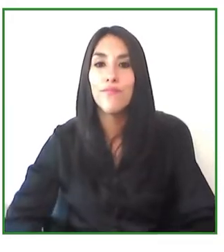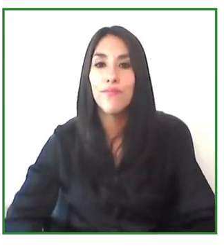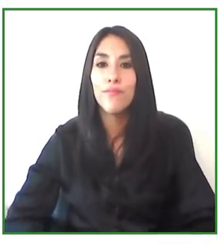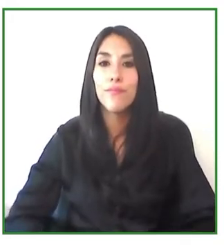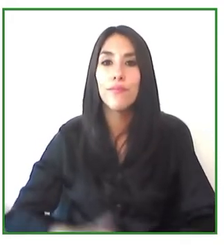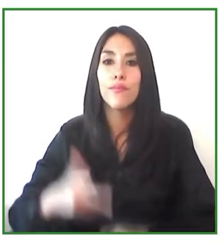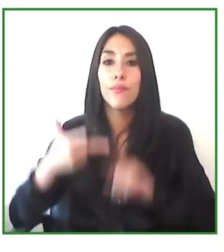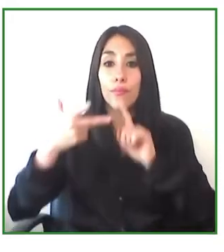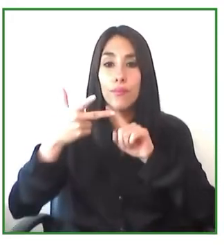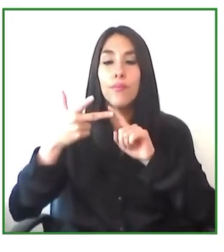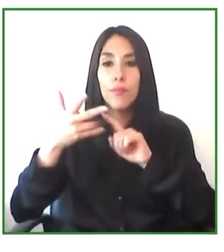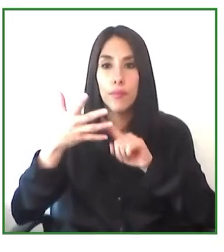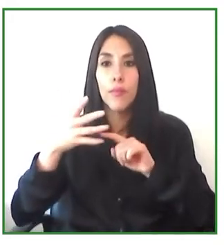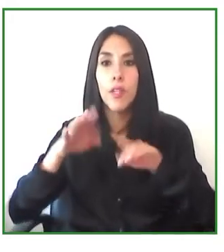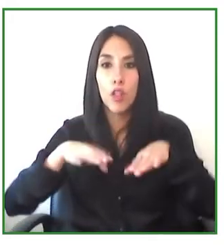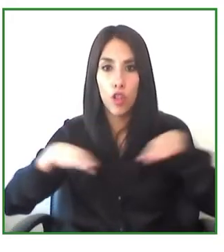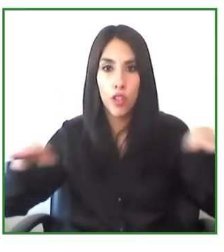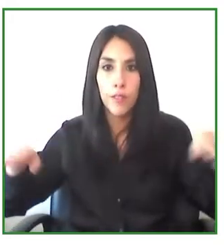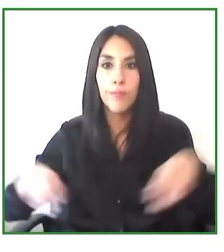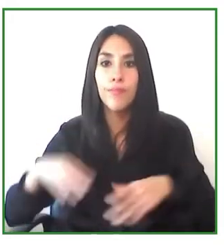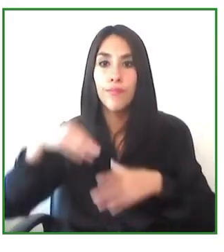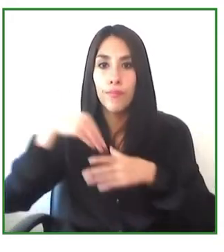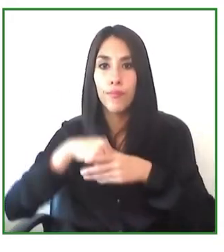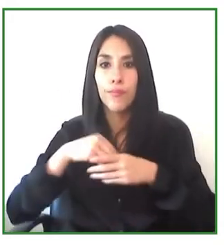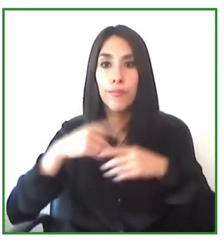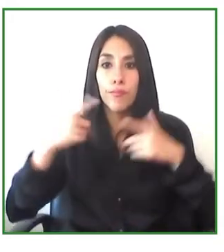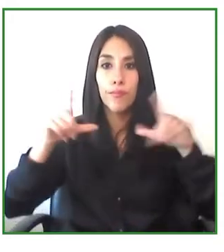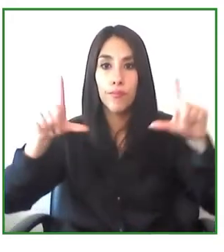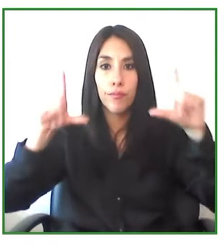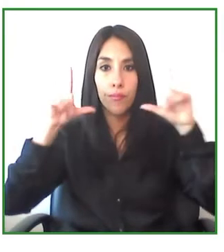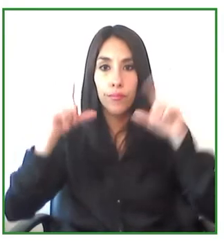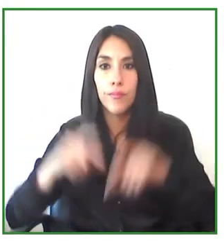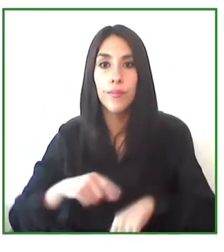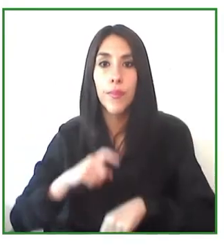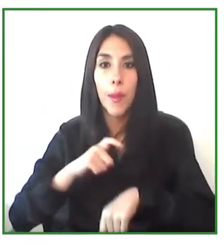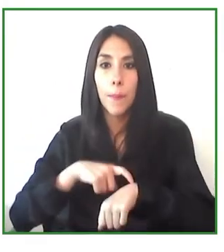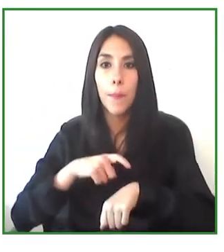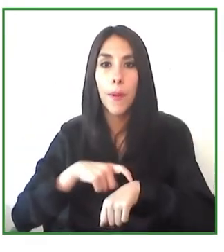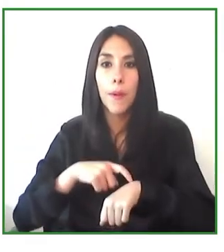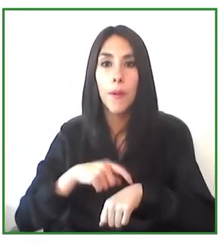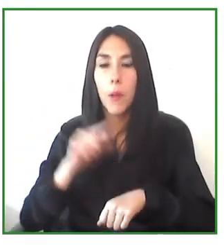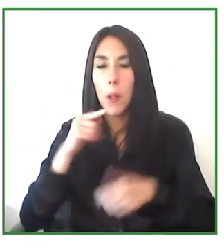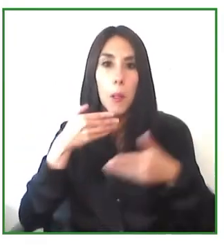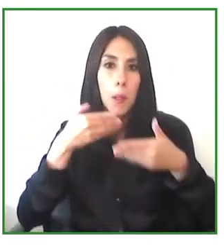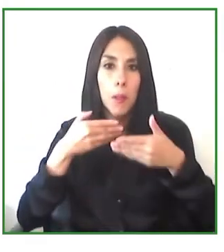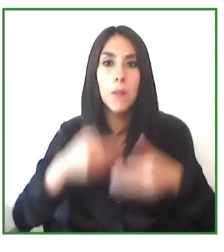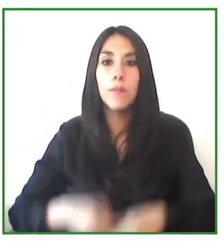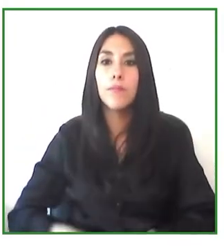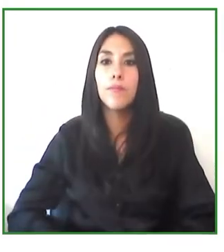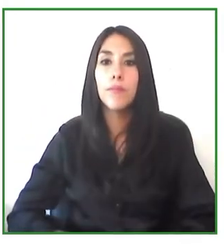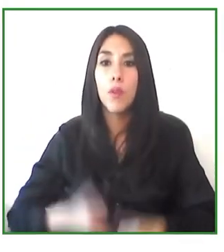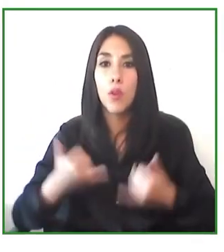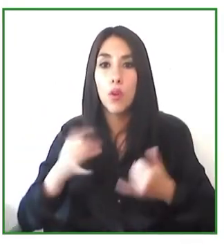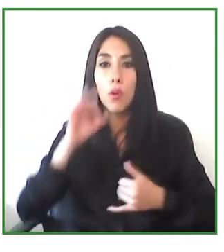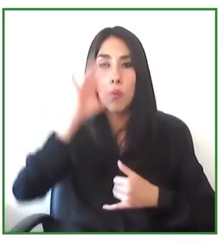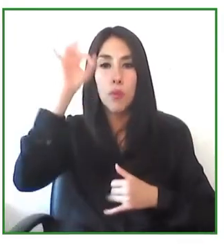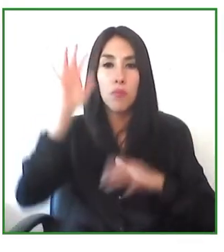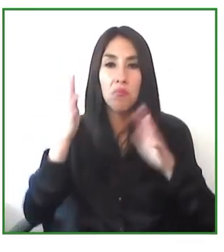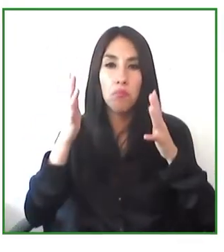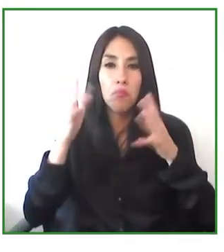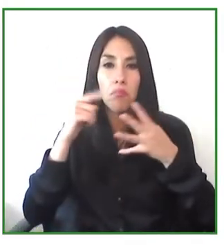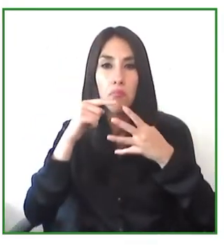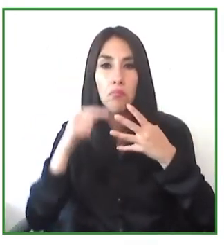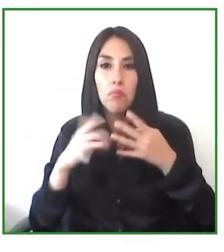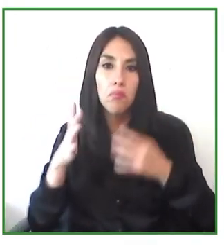los impactos que tenemos al corto plazo o de lo que necesitamos medir, ¿ya? Está el capacitar al menos